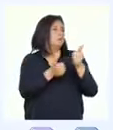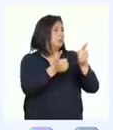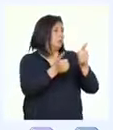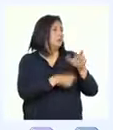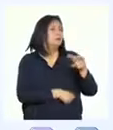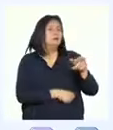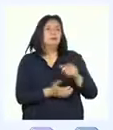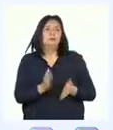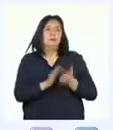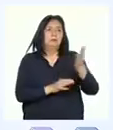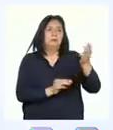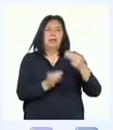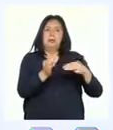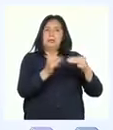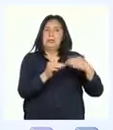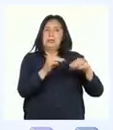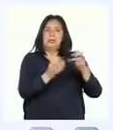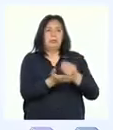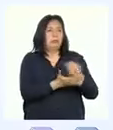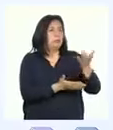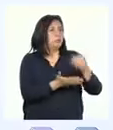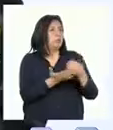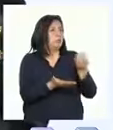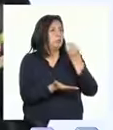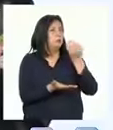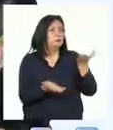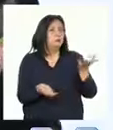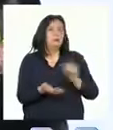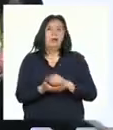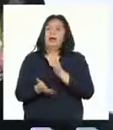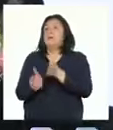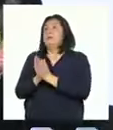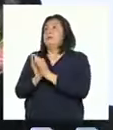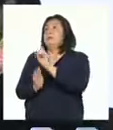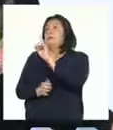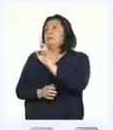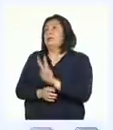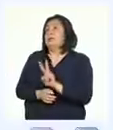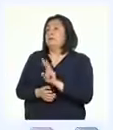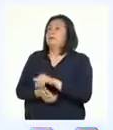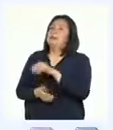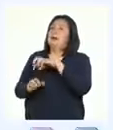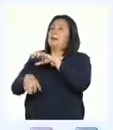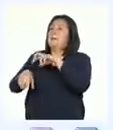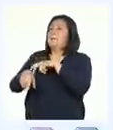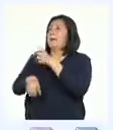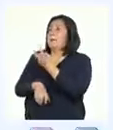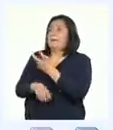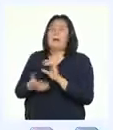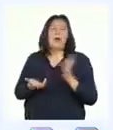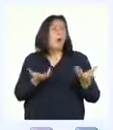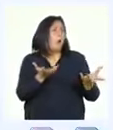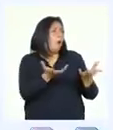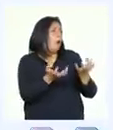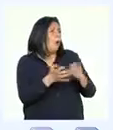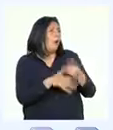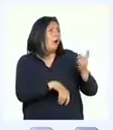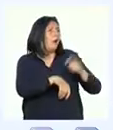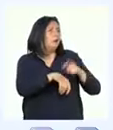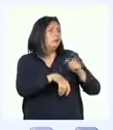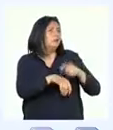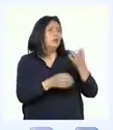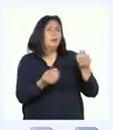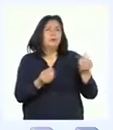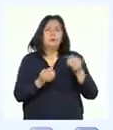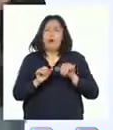si vamos al mercado y queremos comprar alimentos, Pedimos medio kilo de papa. o si queremos calcular el tiempo